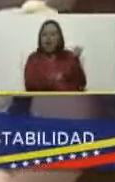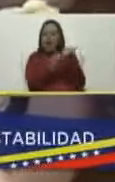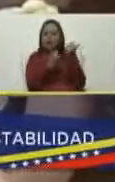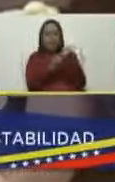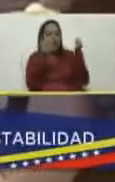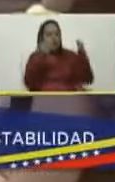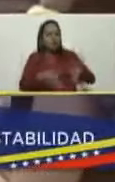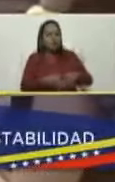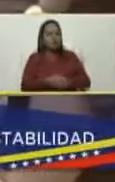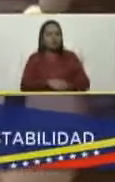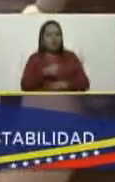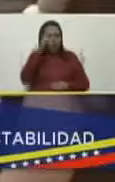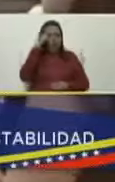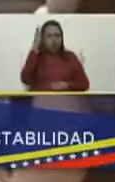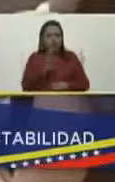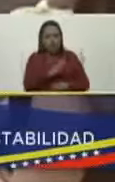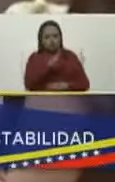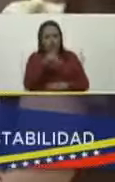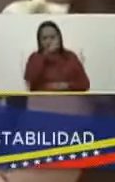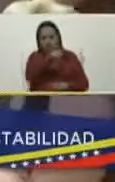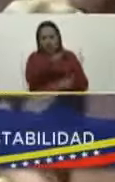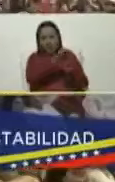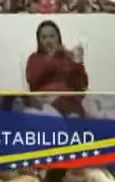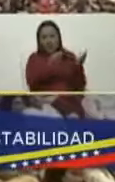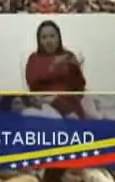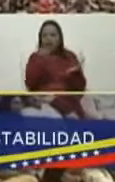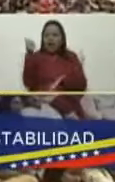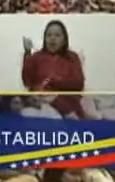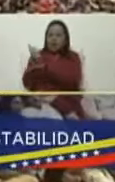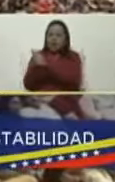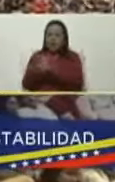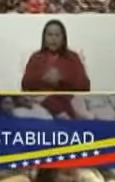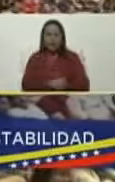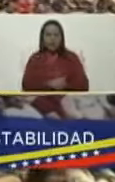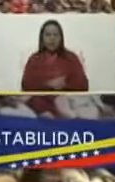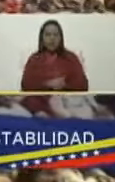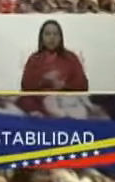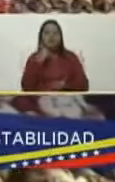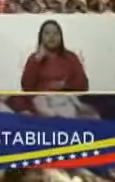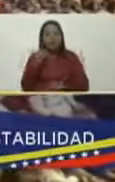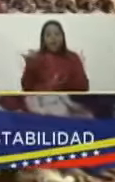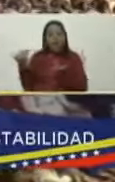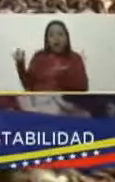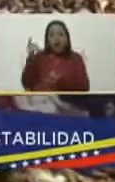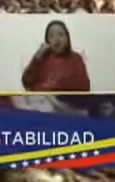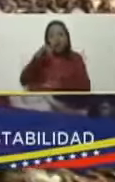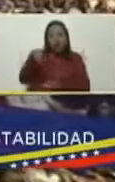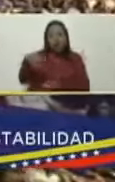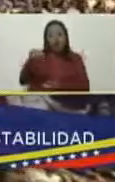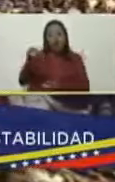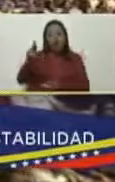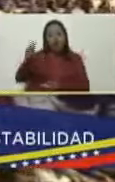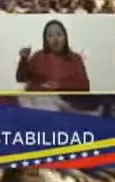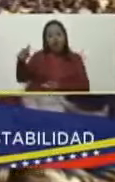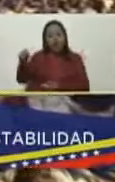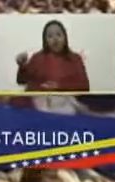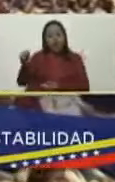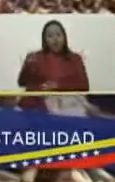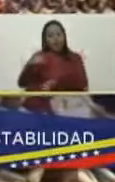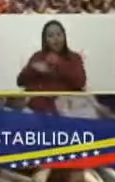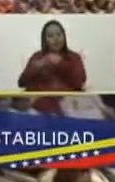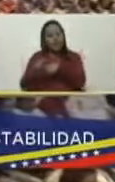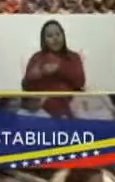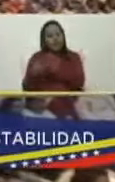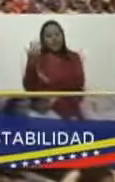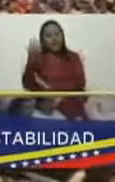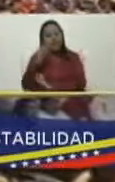Gracias, presidente. Que Dios te bendiga a ti y a tu familia. Amén. Gracias. Bueno, y luego está el señor Jorge de los Teques, que comercializa flores, presidente, bellísima.